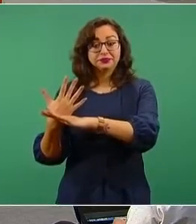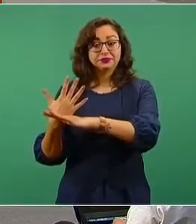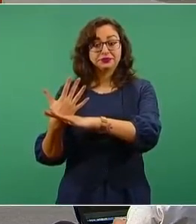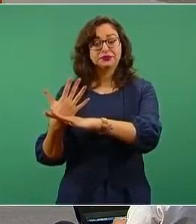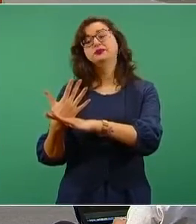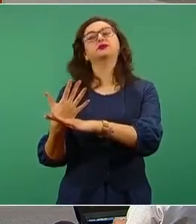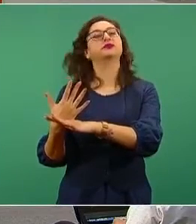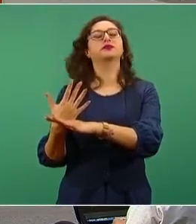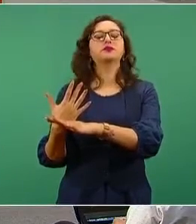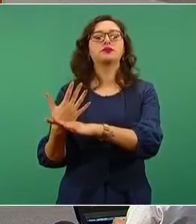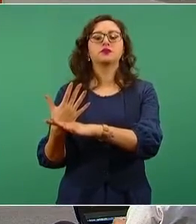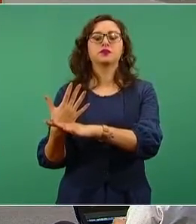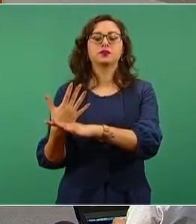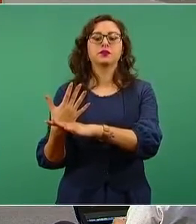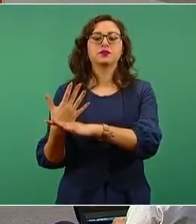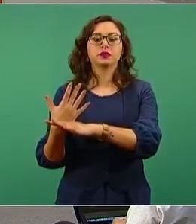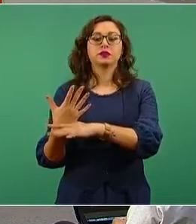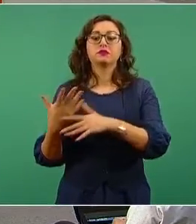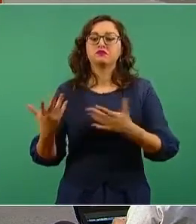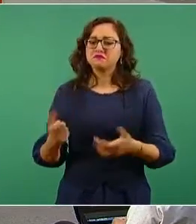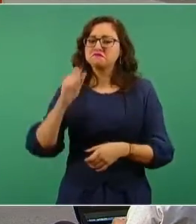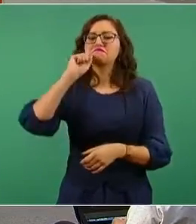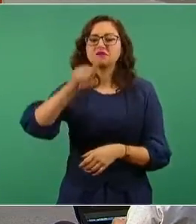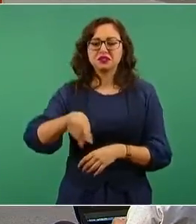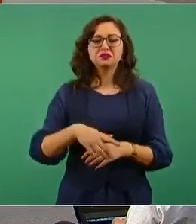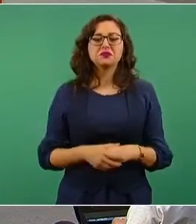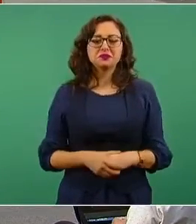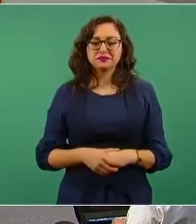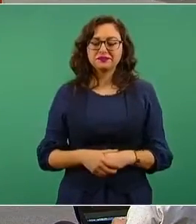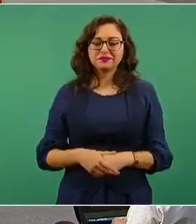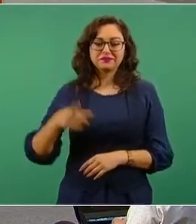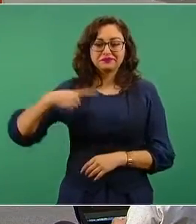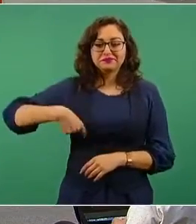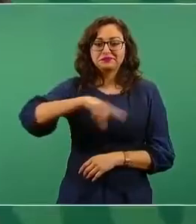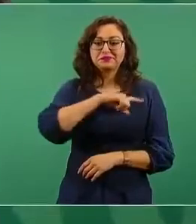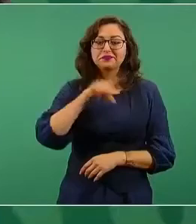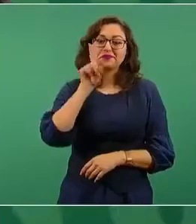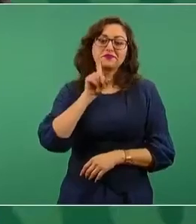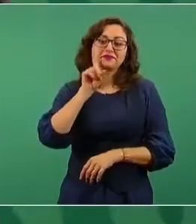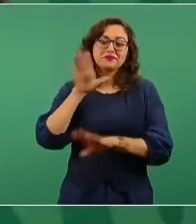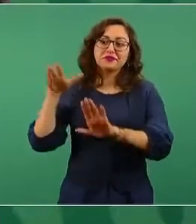de que estamos en contra de las mujeres, imagínense,